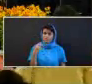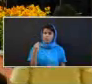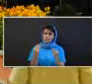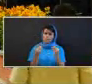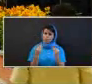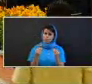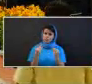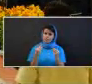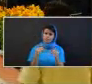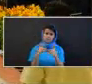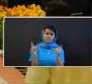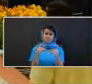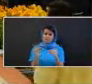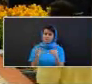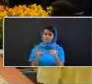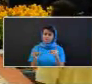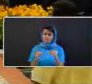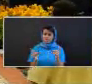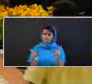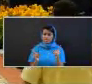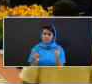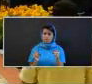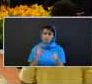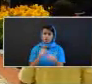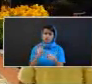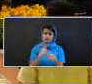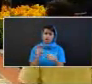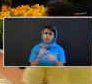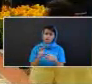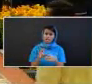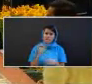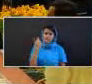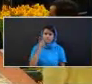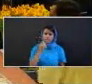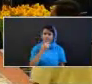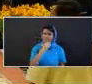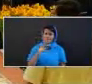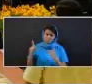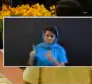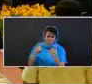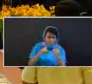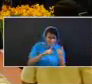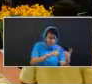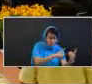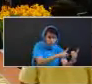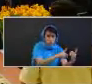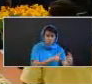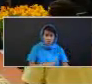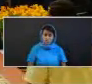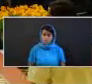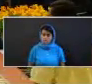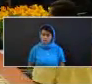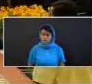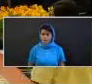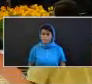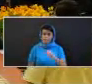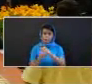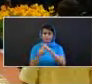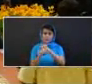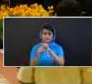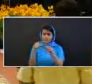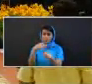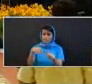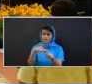de diferente índole, de enfermedad, persecución, sí, problemas familiares,